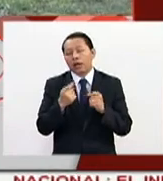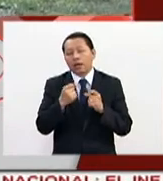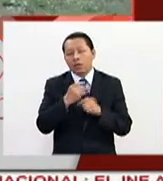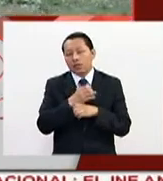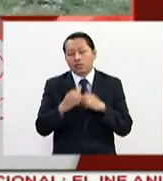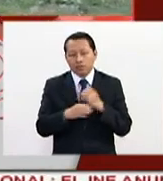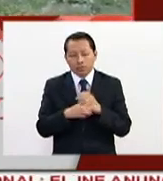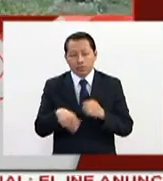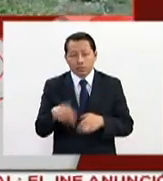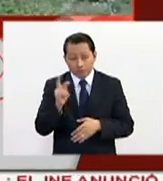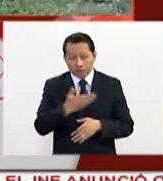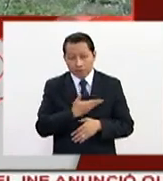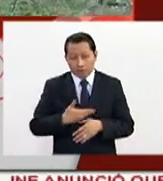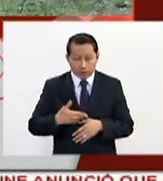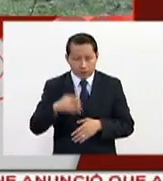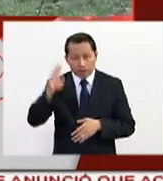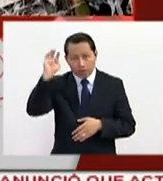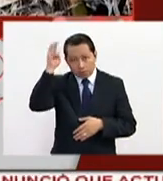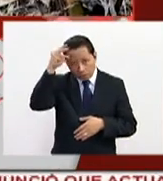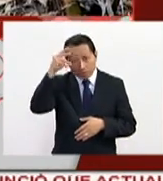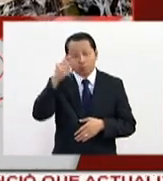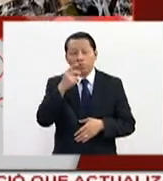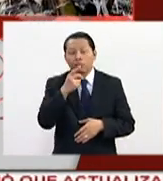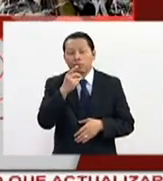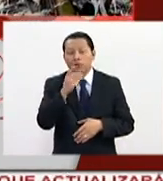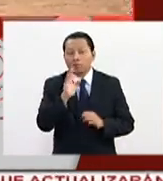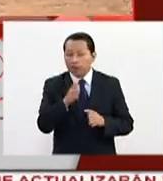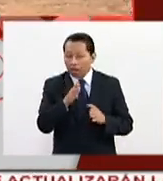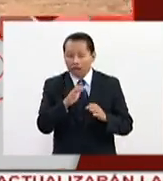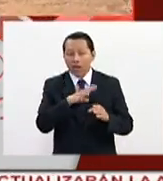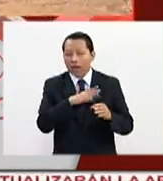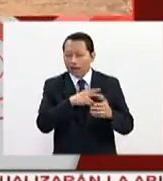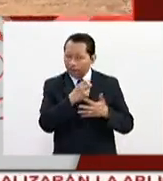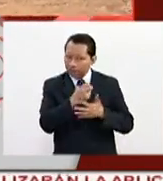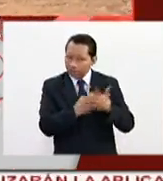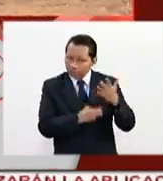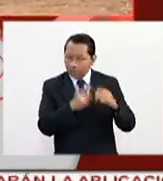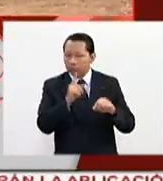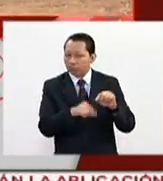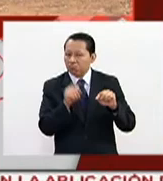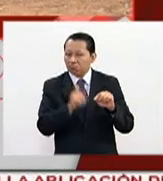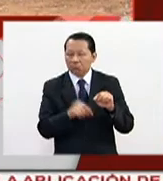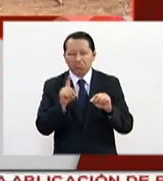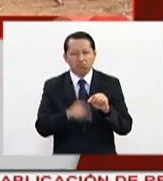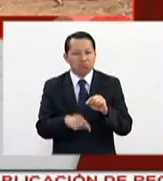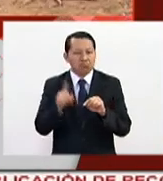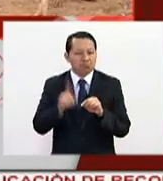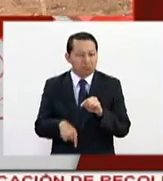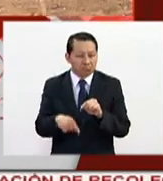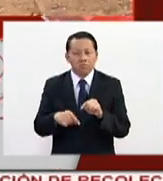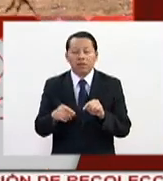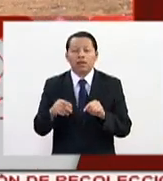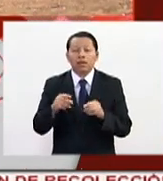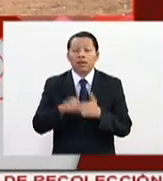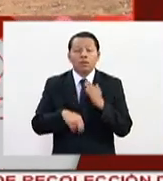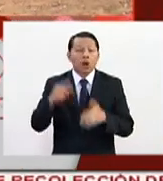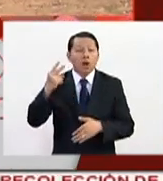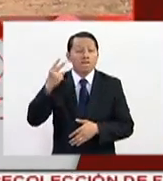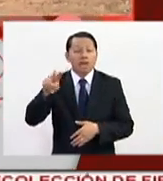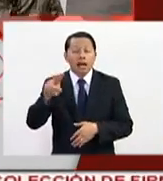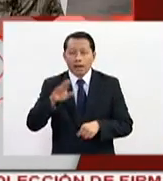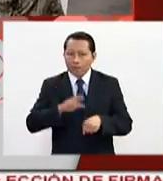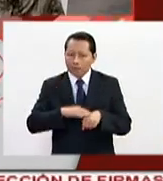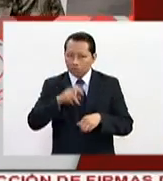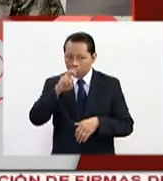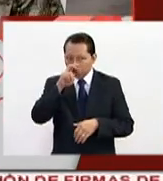¿no? Pero el presidente Donald Trump ha ya eliminado muchas de estas disposiciones, al menos las de viajes las ha hecho más